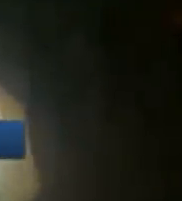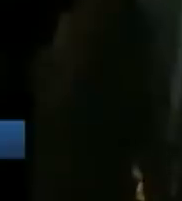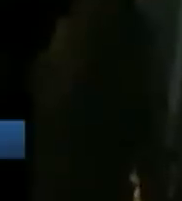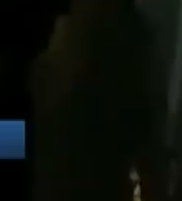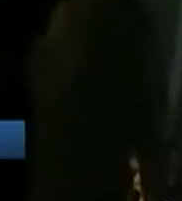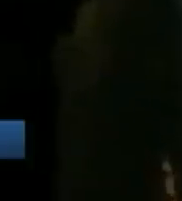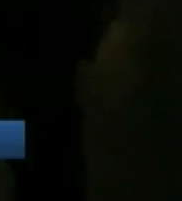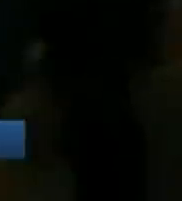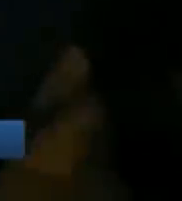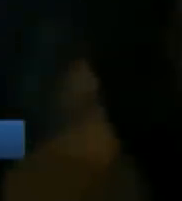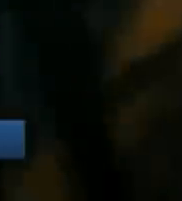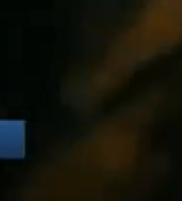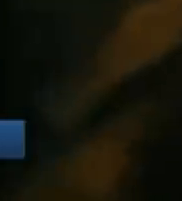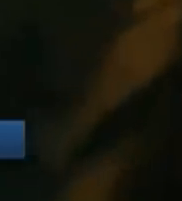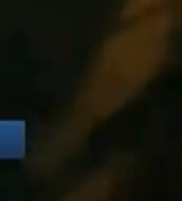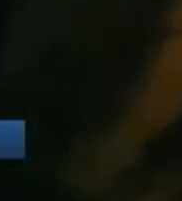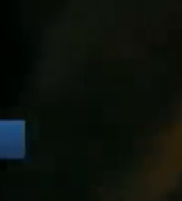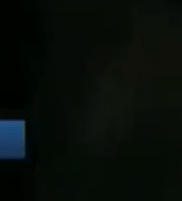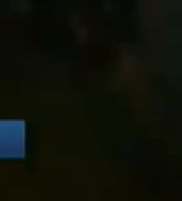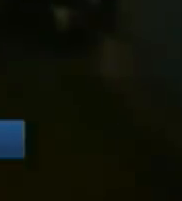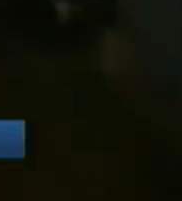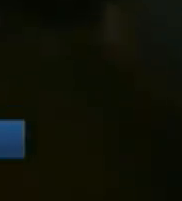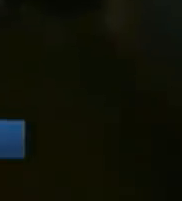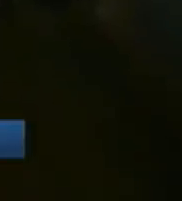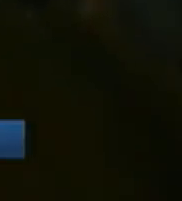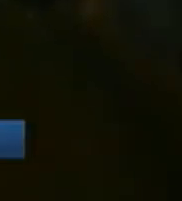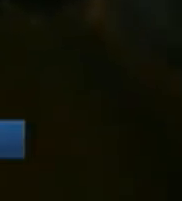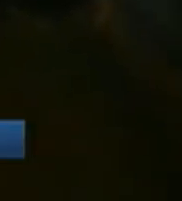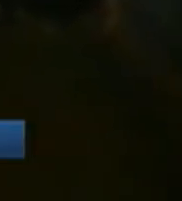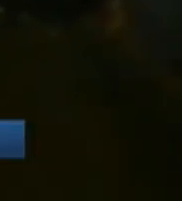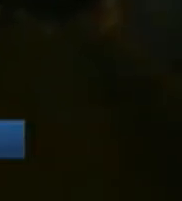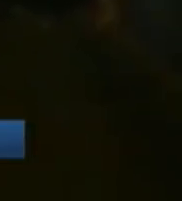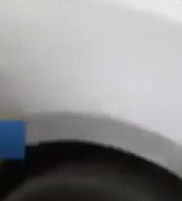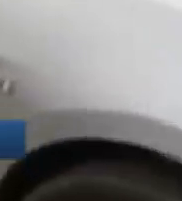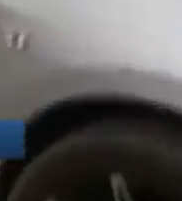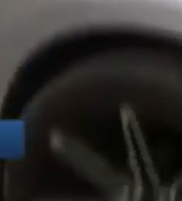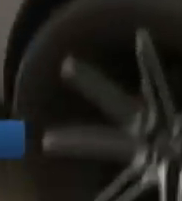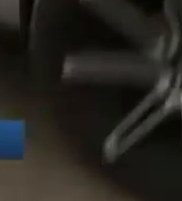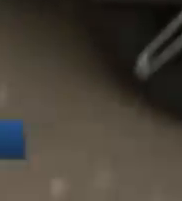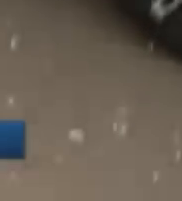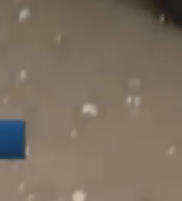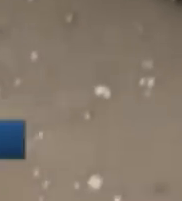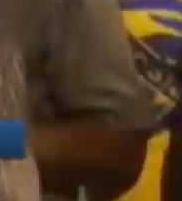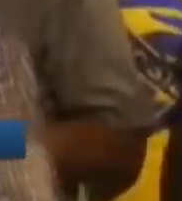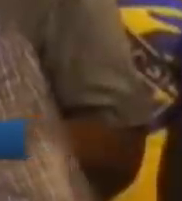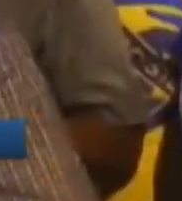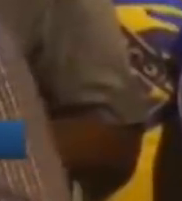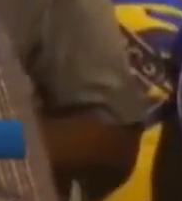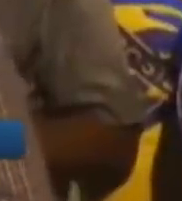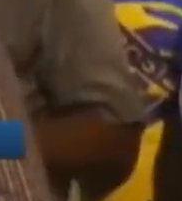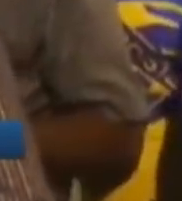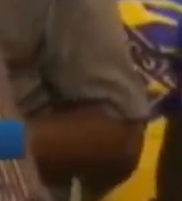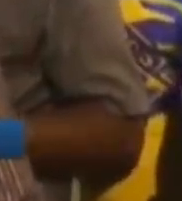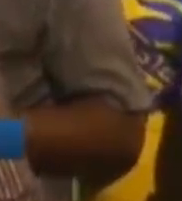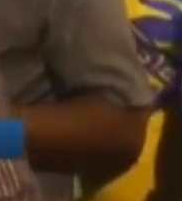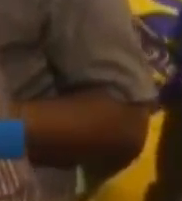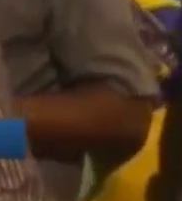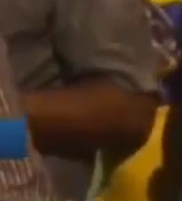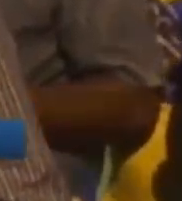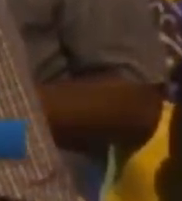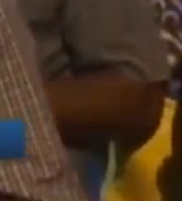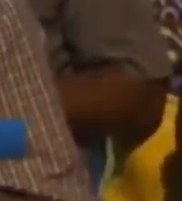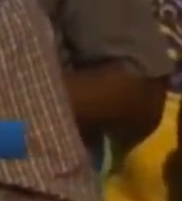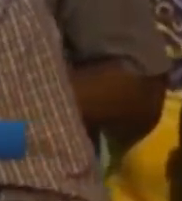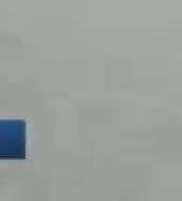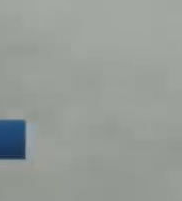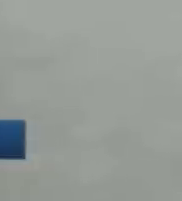Tienen a 12 presuntos miembros de una banda delictiva que, según las autoridades, ejecutó y planificó desde la cárcel el atentado contra el alcalde del